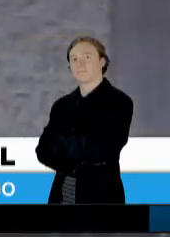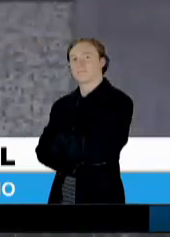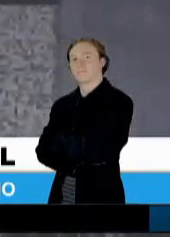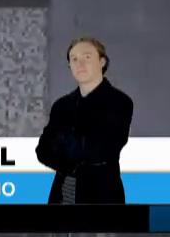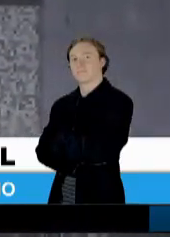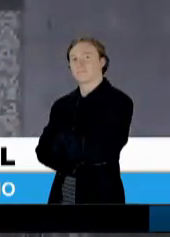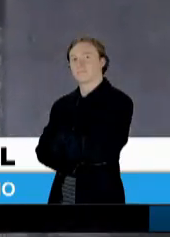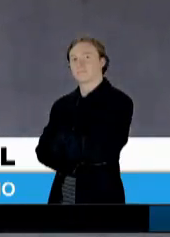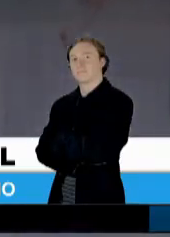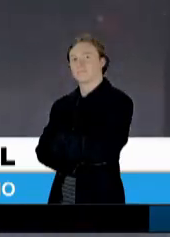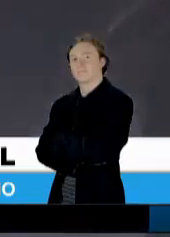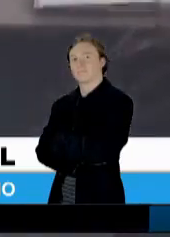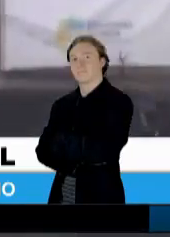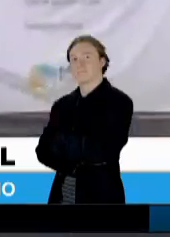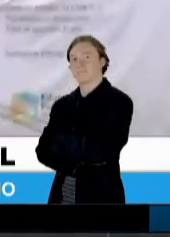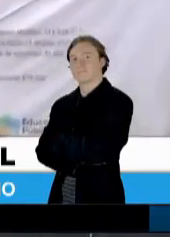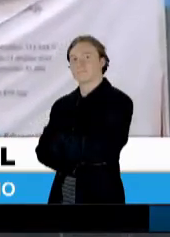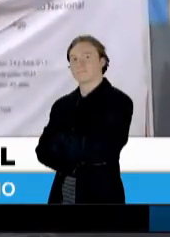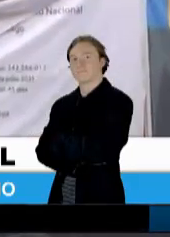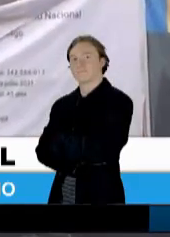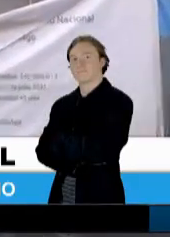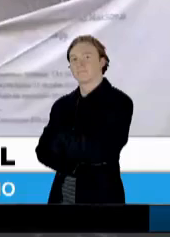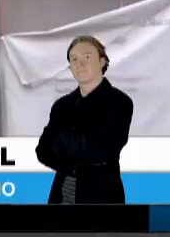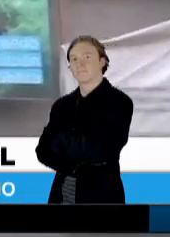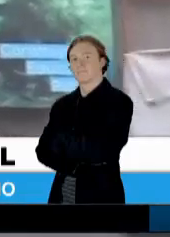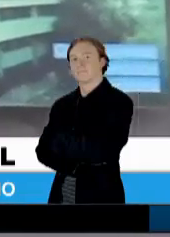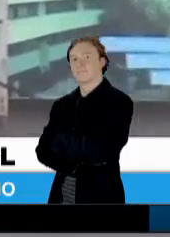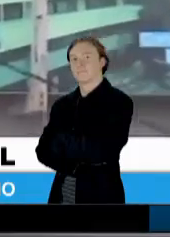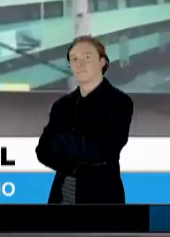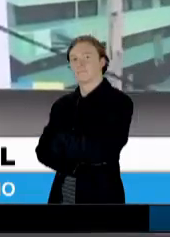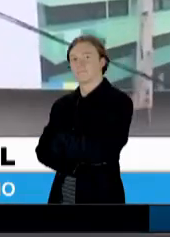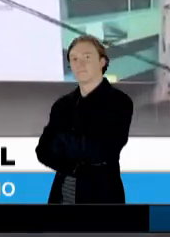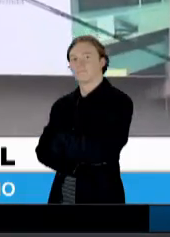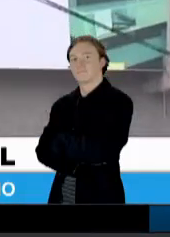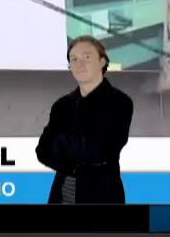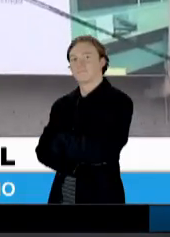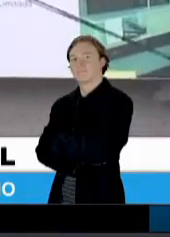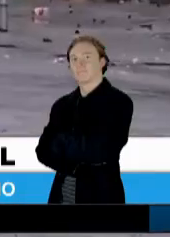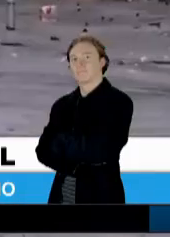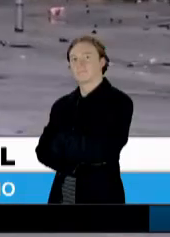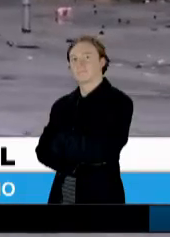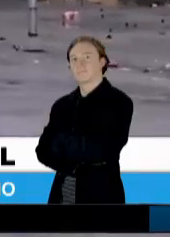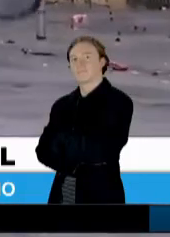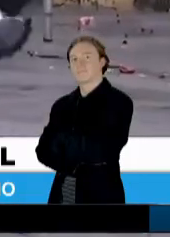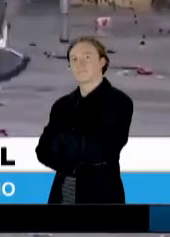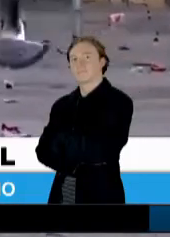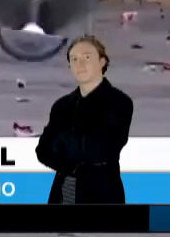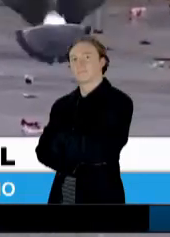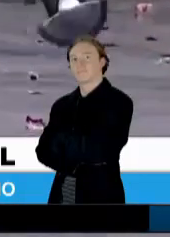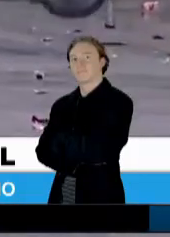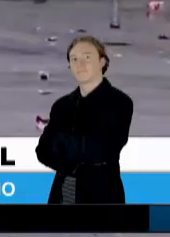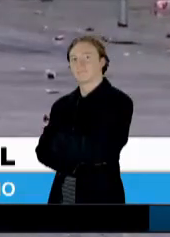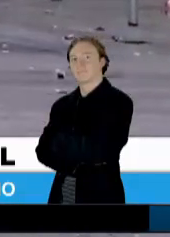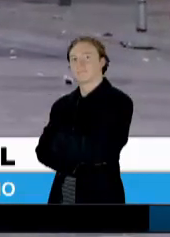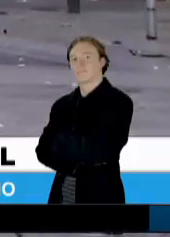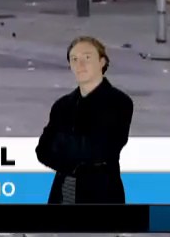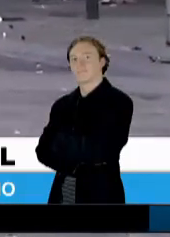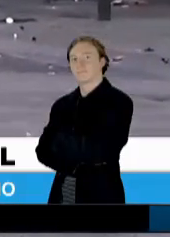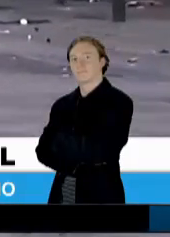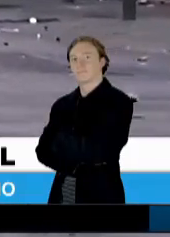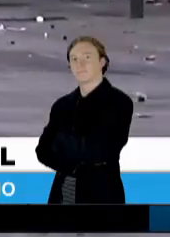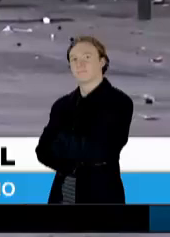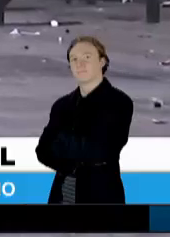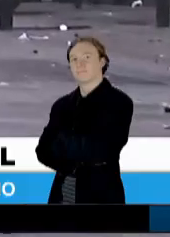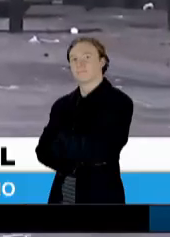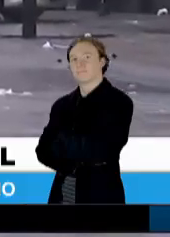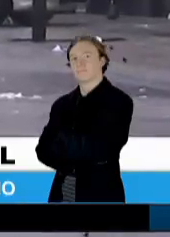hecho convocatorias más allá del 8 de marzo. De todas formas, sostuvo que continuarán movilizándose para que el Mineduc atienda sus demandas, como avanzar en